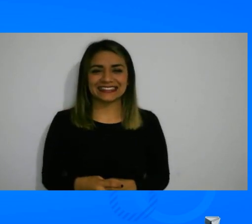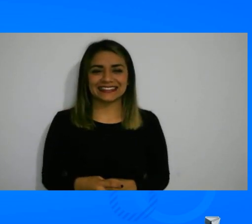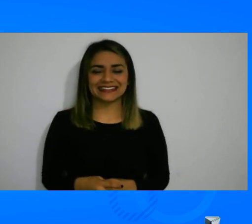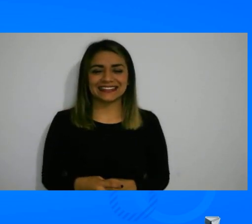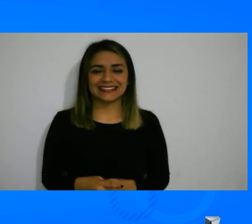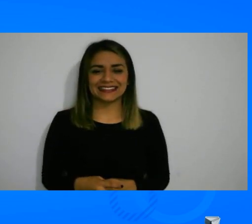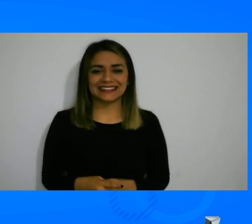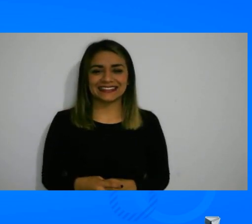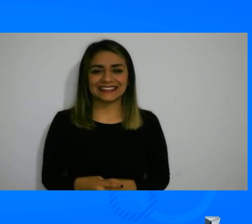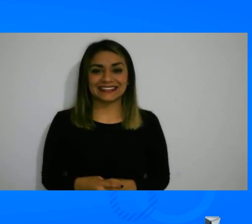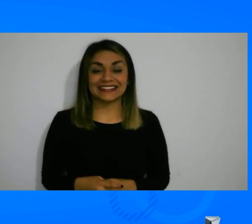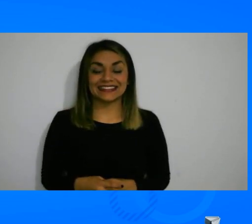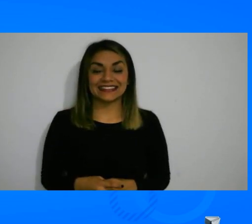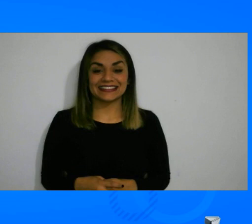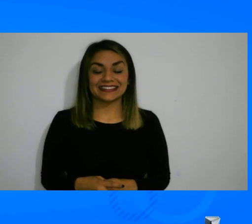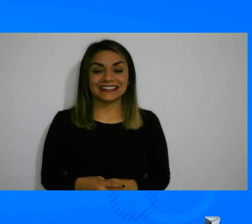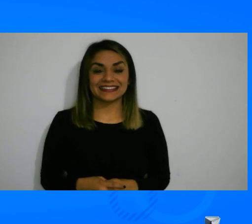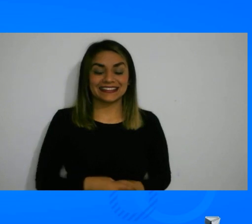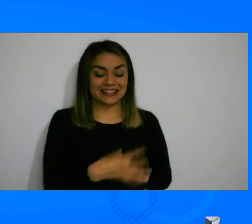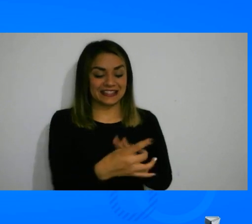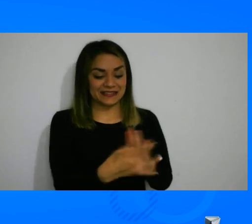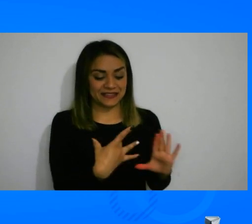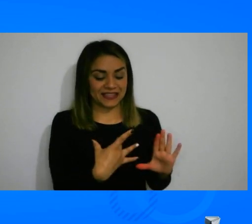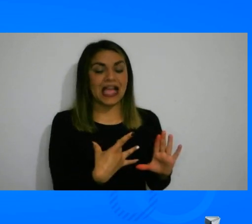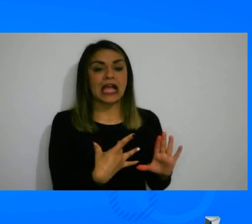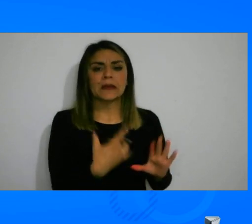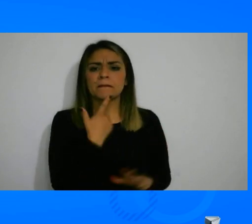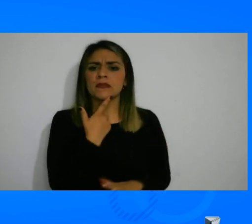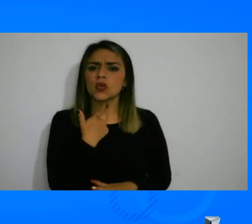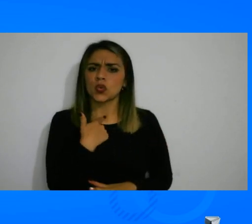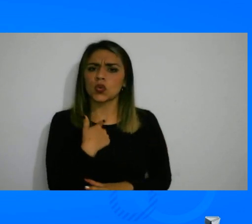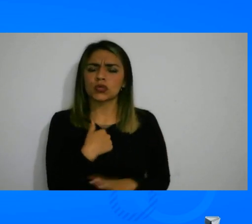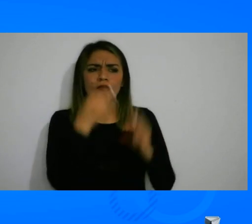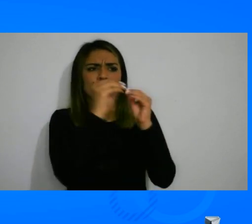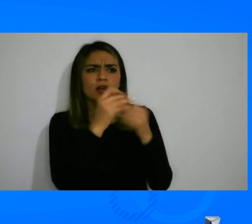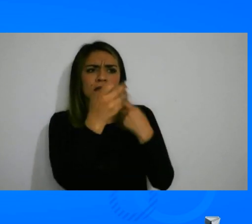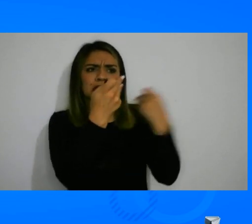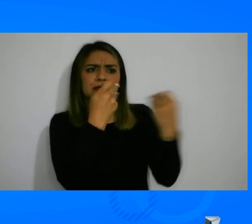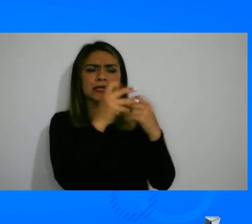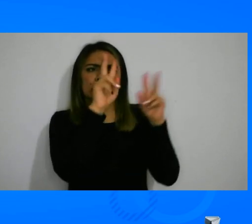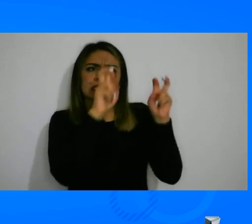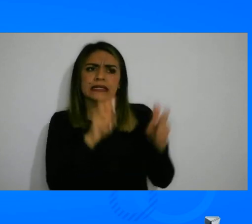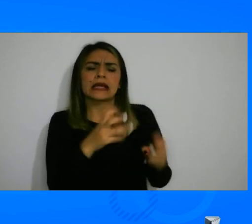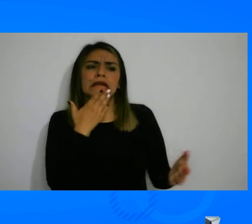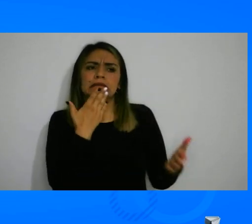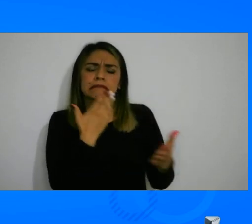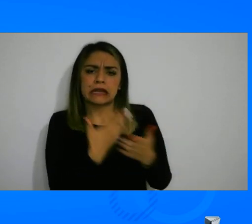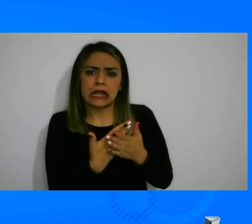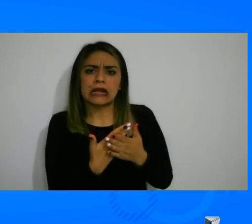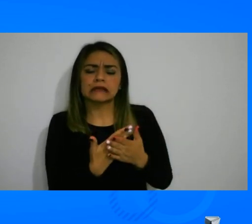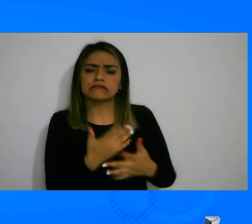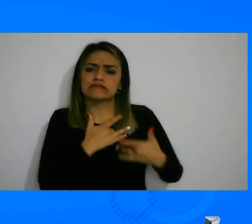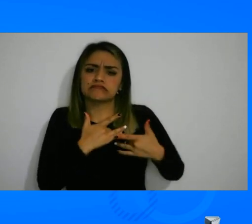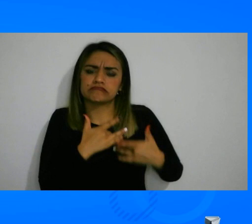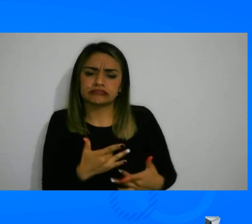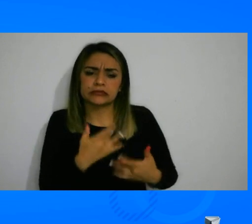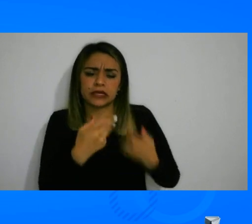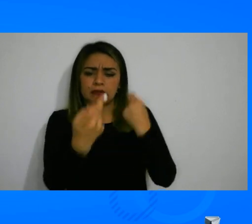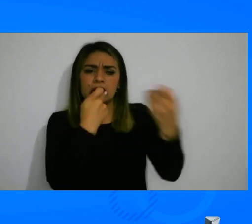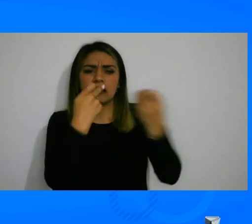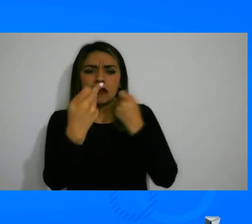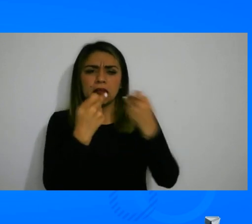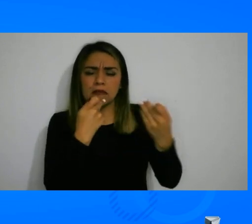Bueno, nos dice por acá, Yoleidis, me gusta la forma en que explican los temas, gracias por su dedicación en